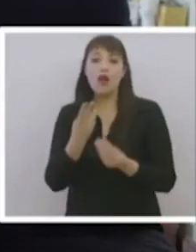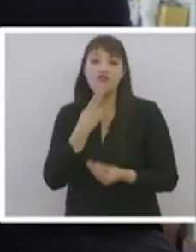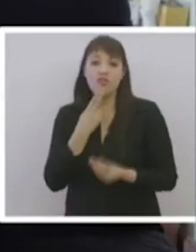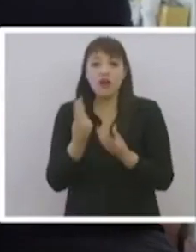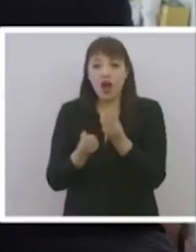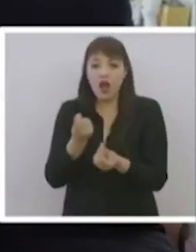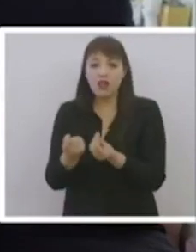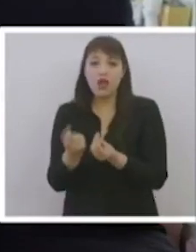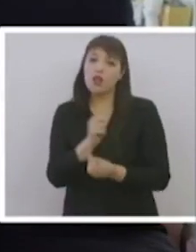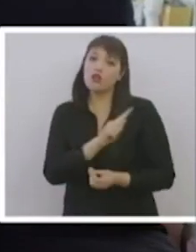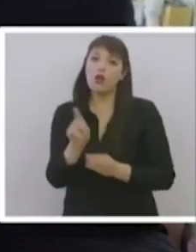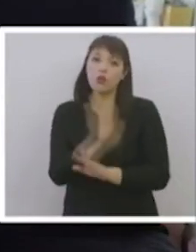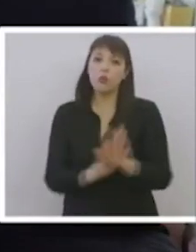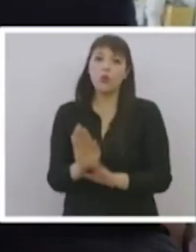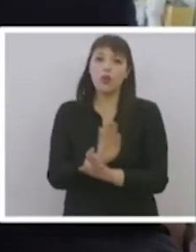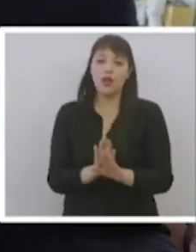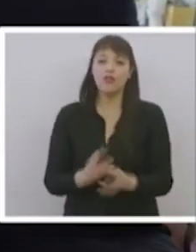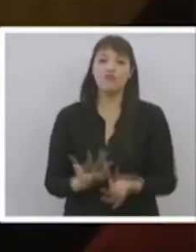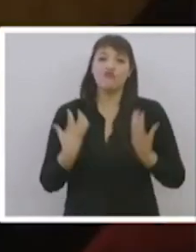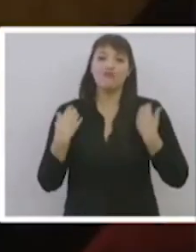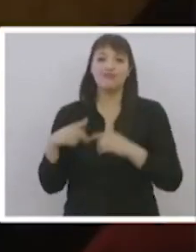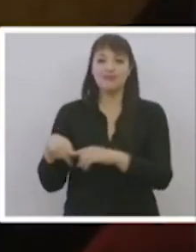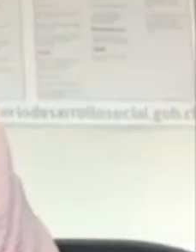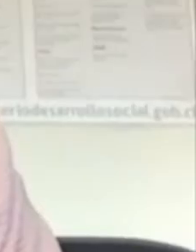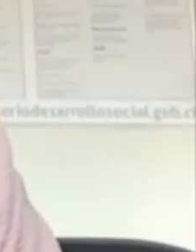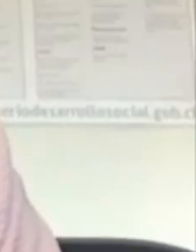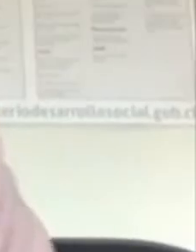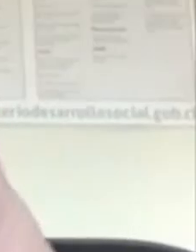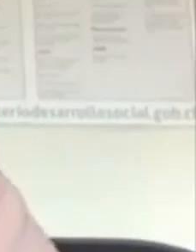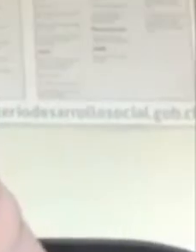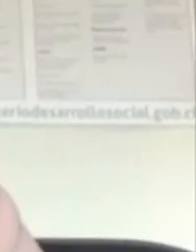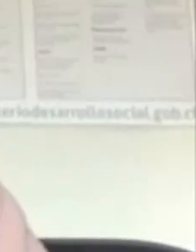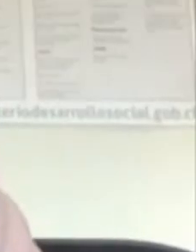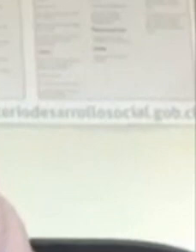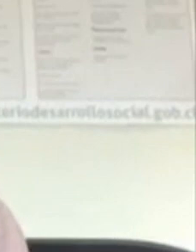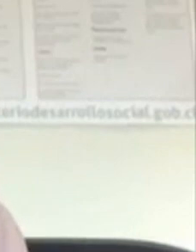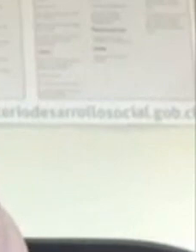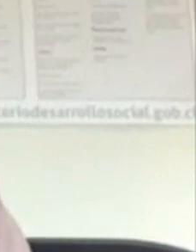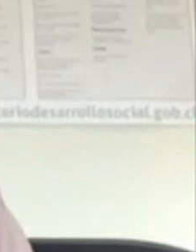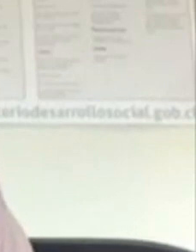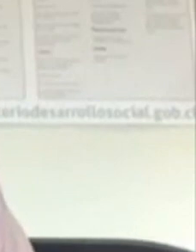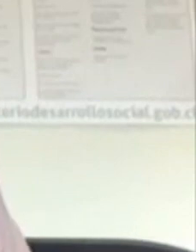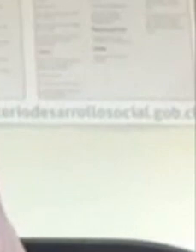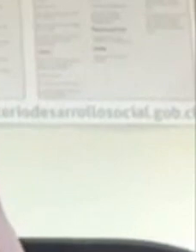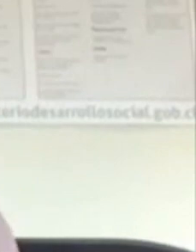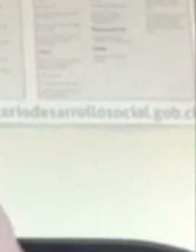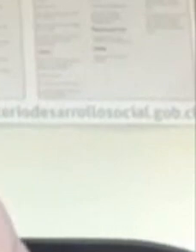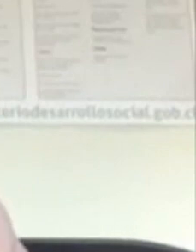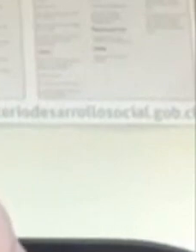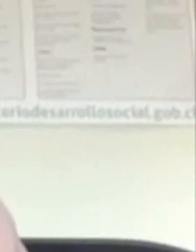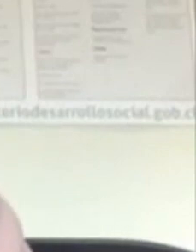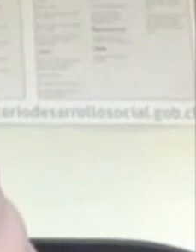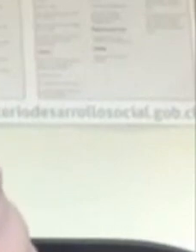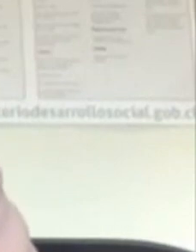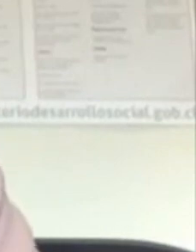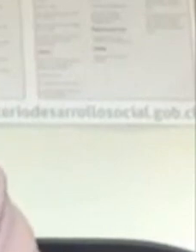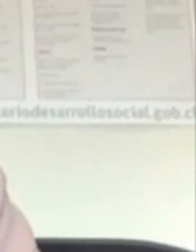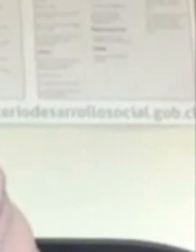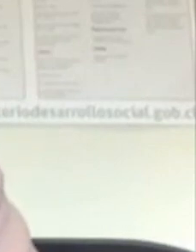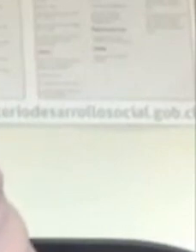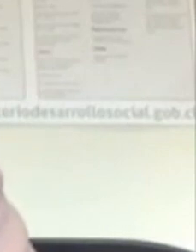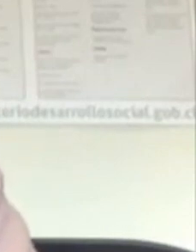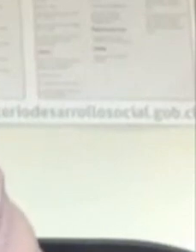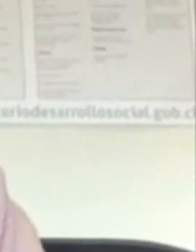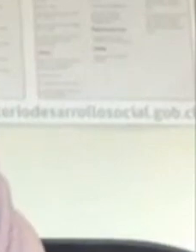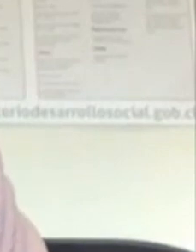permanente y continua. Claro, porque definitiva yo creo que las cuidadoras, mayoritariamente mujeres, se